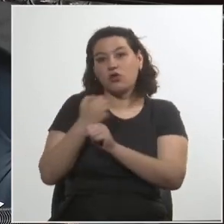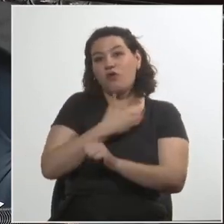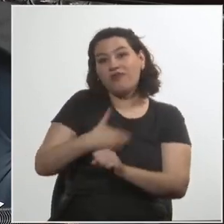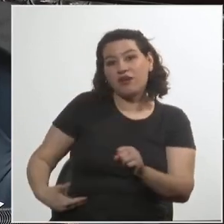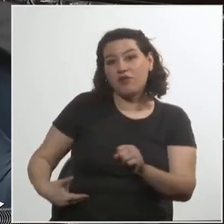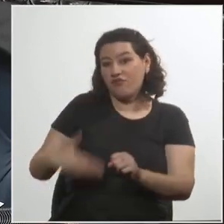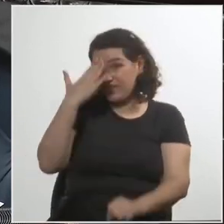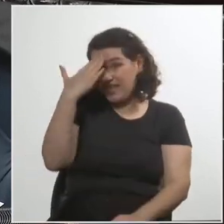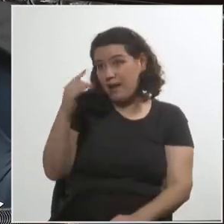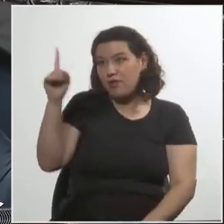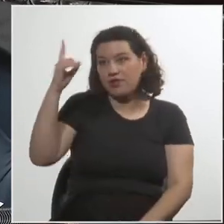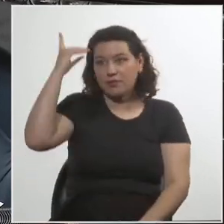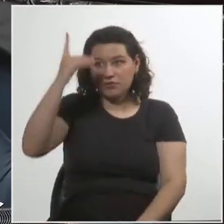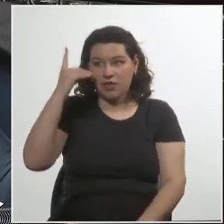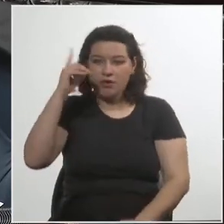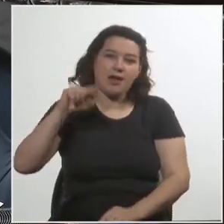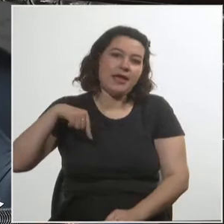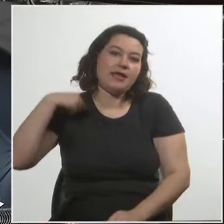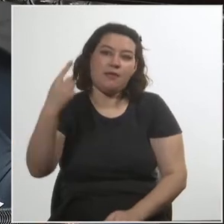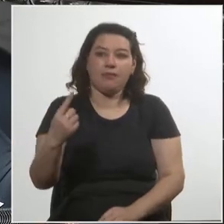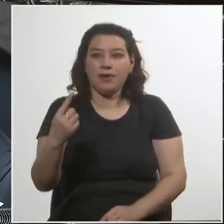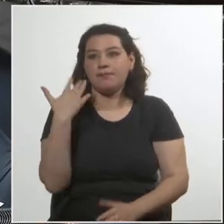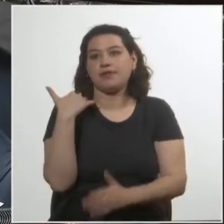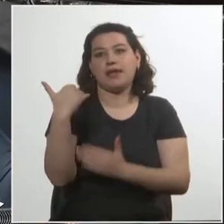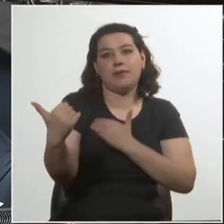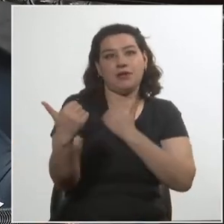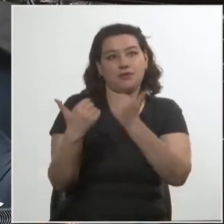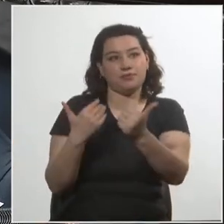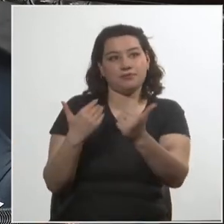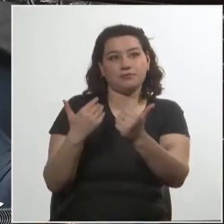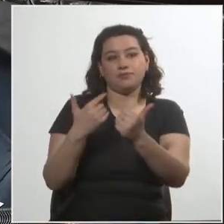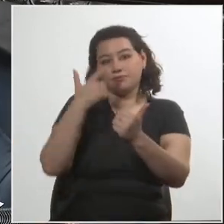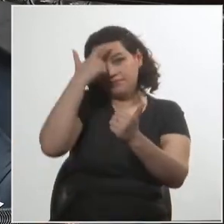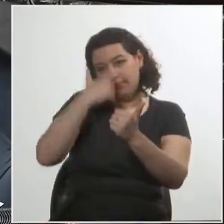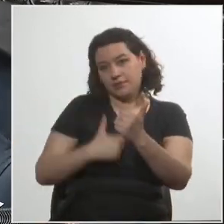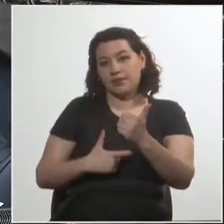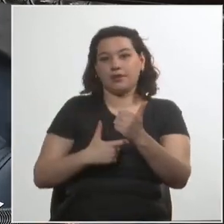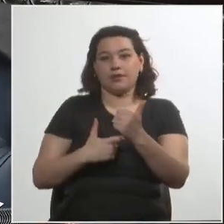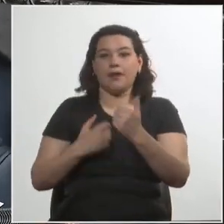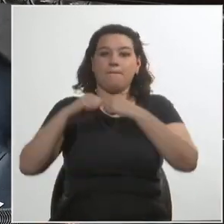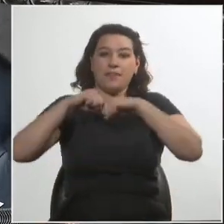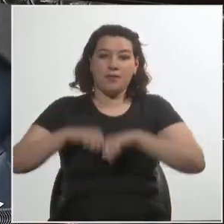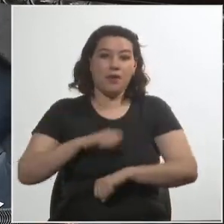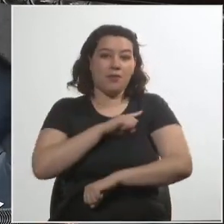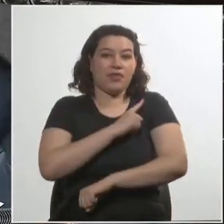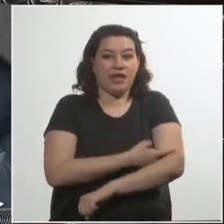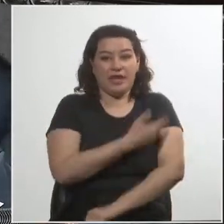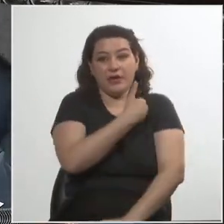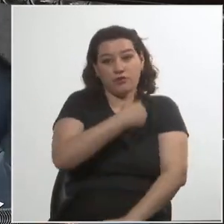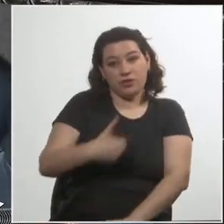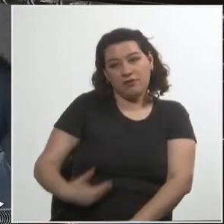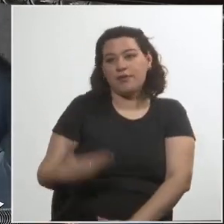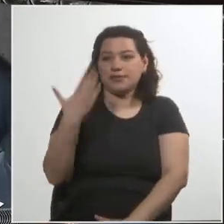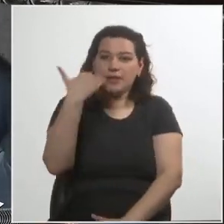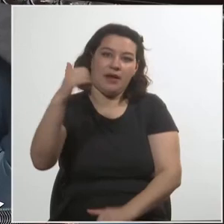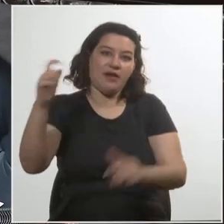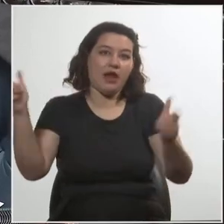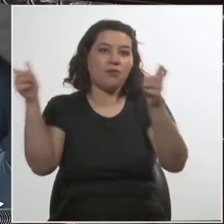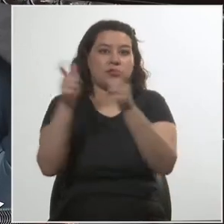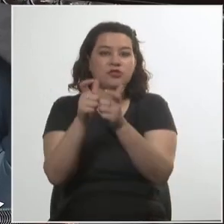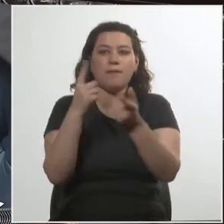y luego las veces que me hicieron comparecer como miembro del poder ejecutivo alguna comisión pero